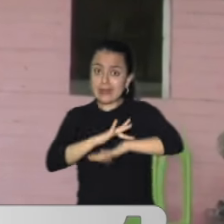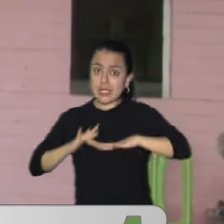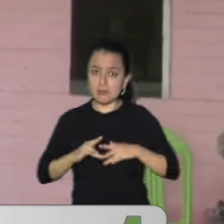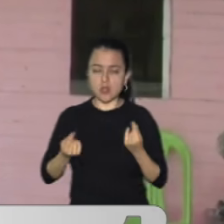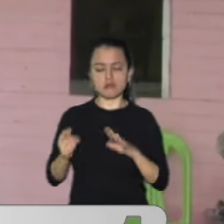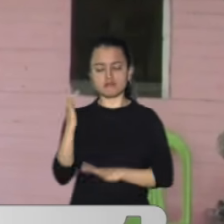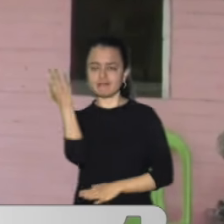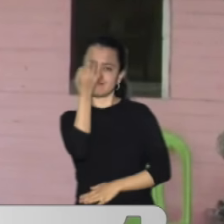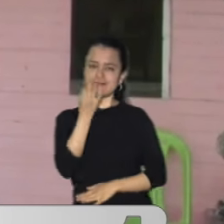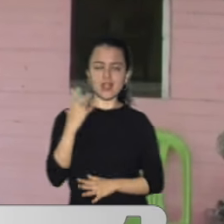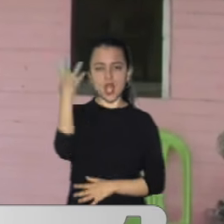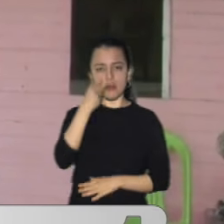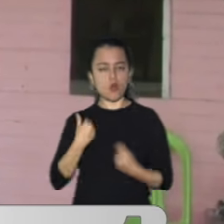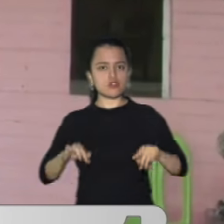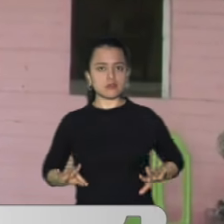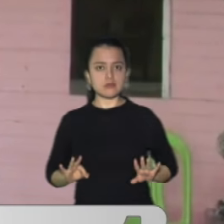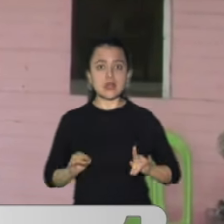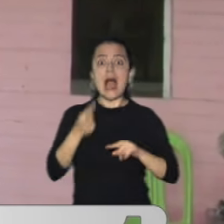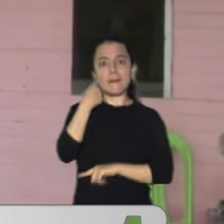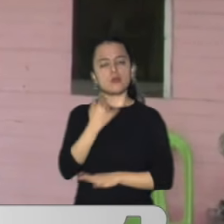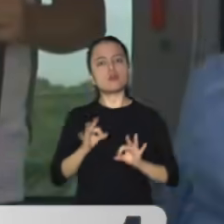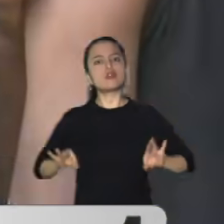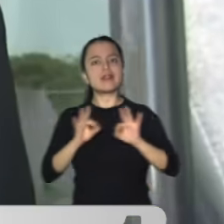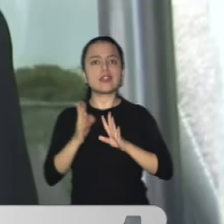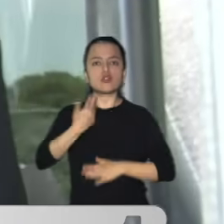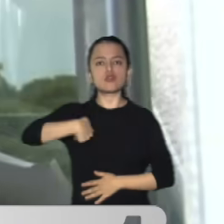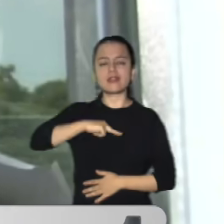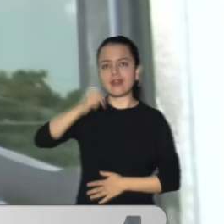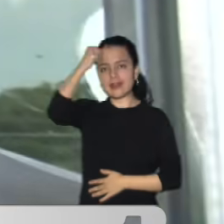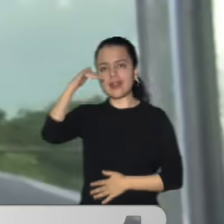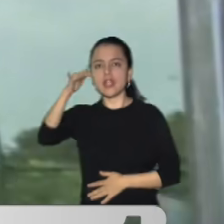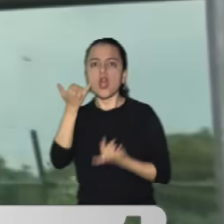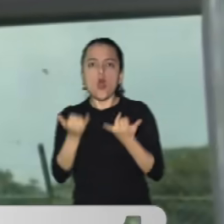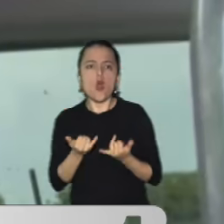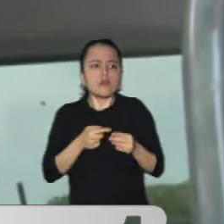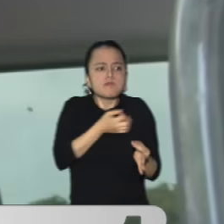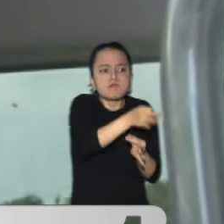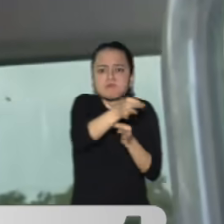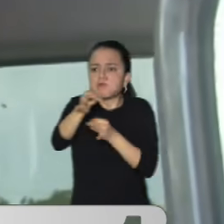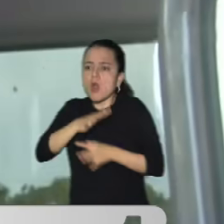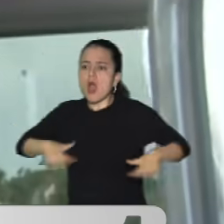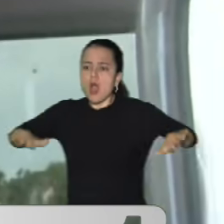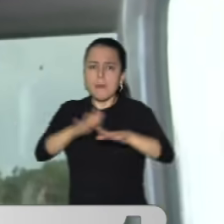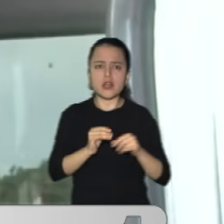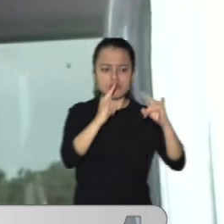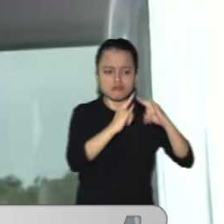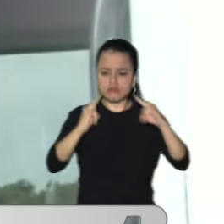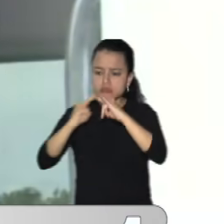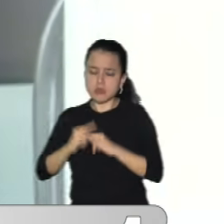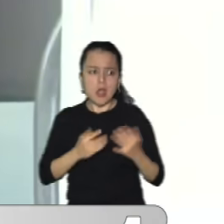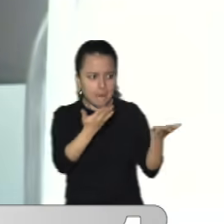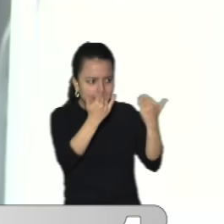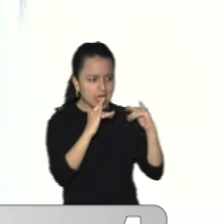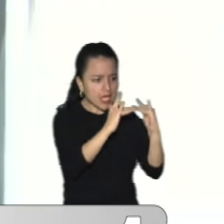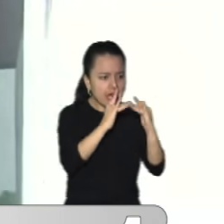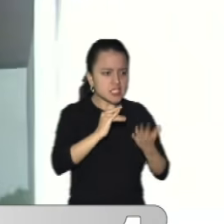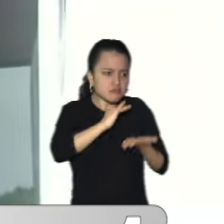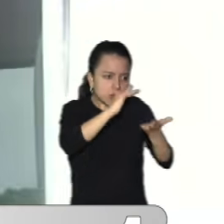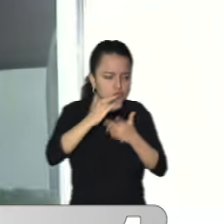el embellecimiento. Cabe resaltar que tenemos hoy en Cartagena varios albergues donde acogemos a población en condición de